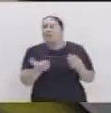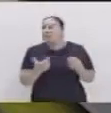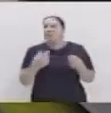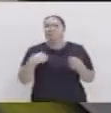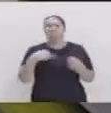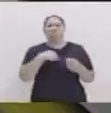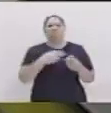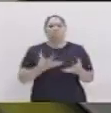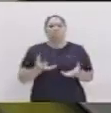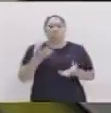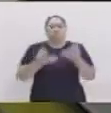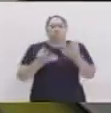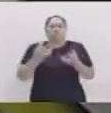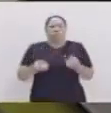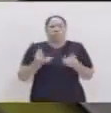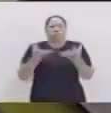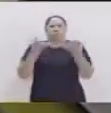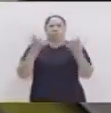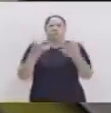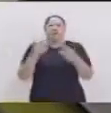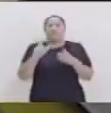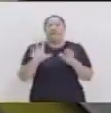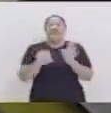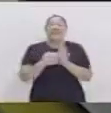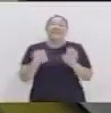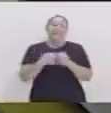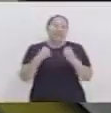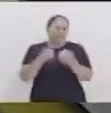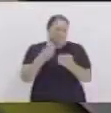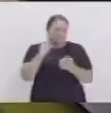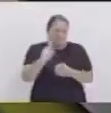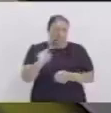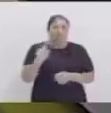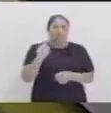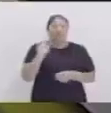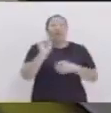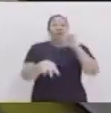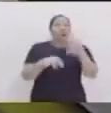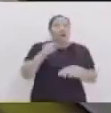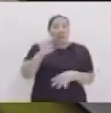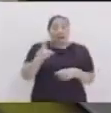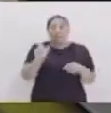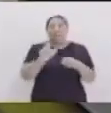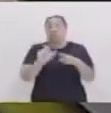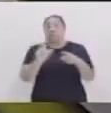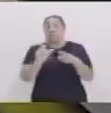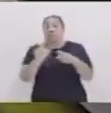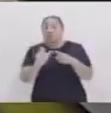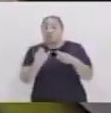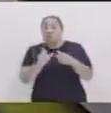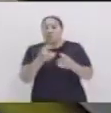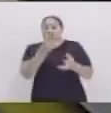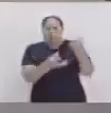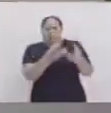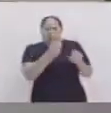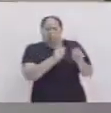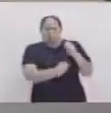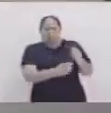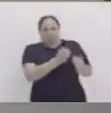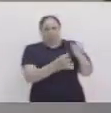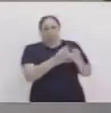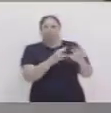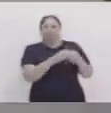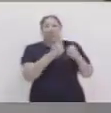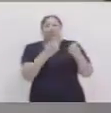una de las más frecuentes que tienen los objetos es que cuando los colocamos a mayor temperatura, más cambian sus dimensiones. Entonces eso quiere decir